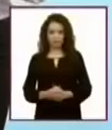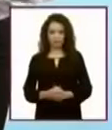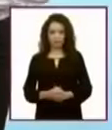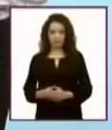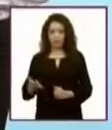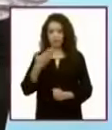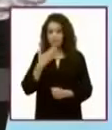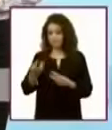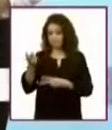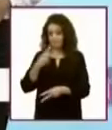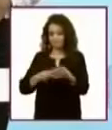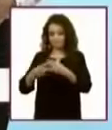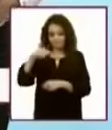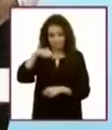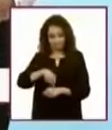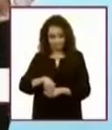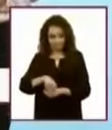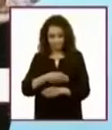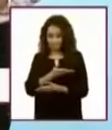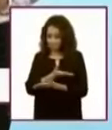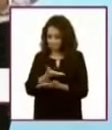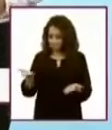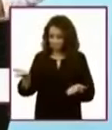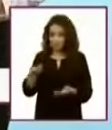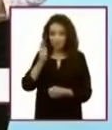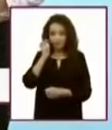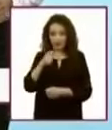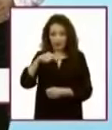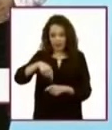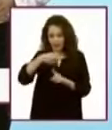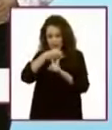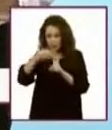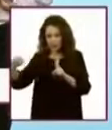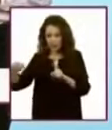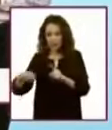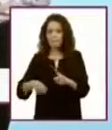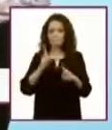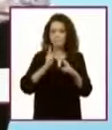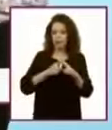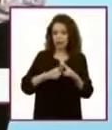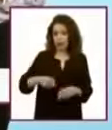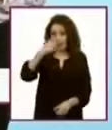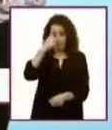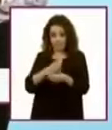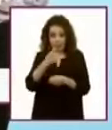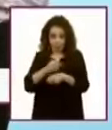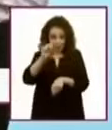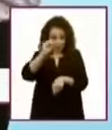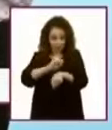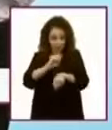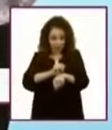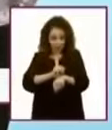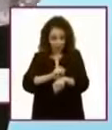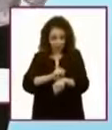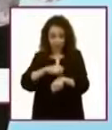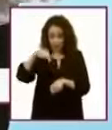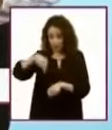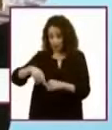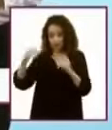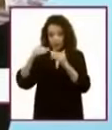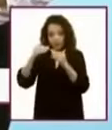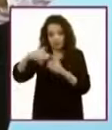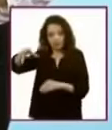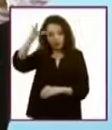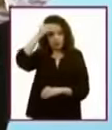Bienvenidas y bienvenidos a un programa más de matemáticas, primer grado de secundaria. Recuerden que en Aprende en Casa tienen